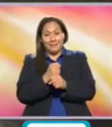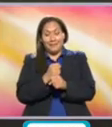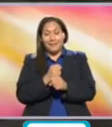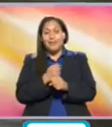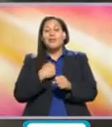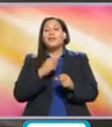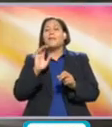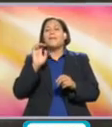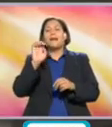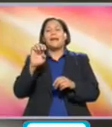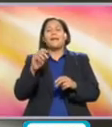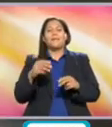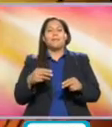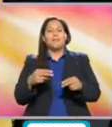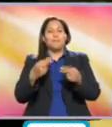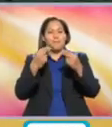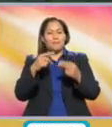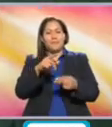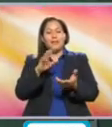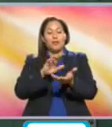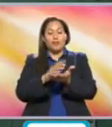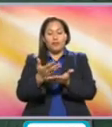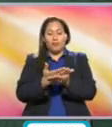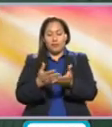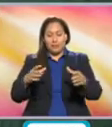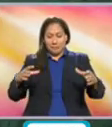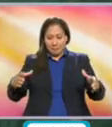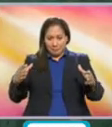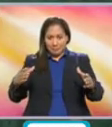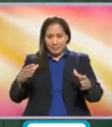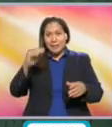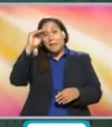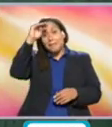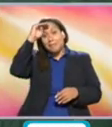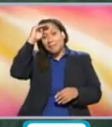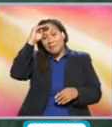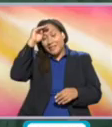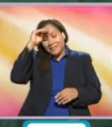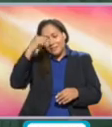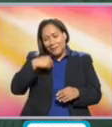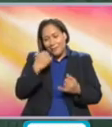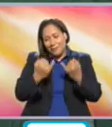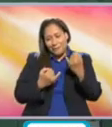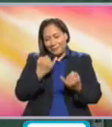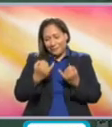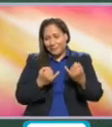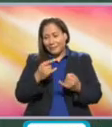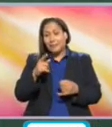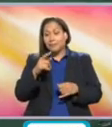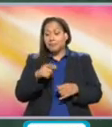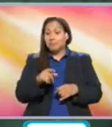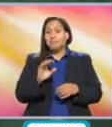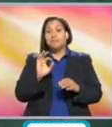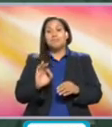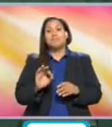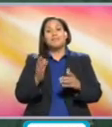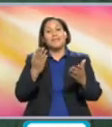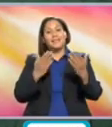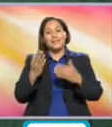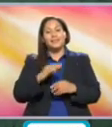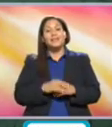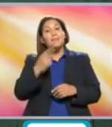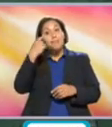le jugué una broma poniéndole una torta de ese tamaño, pensando en broma, y se hizo un éxito ¿Para que